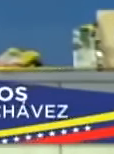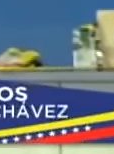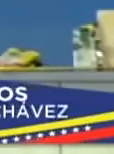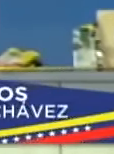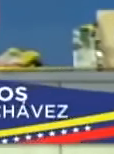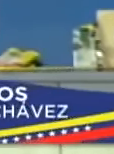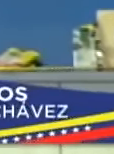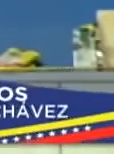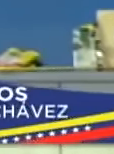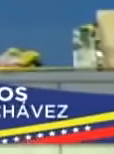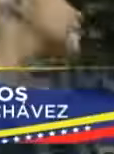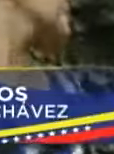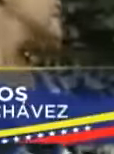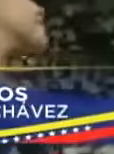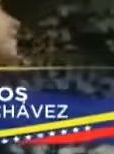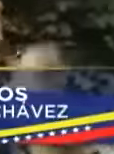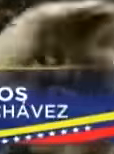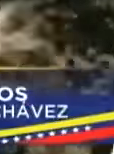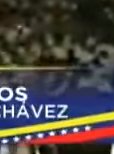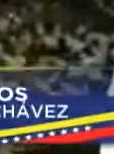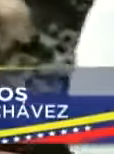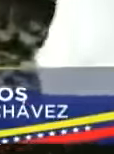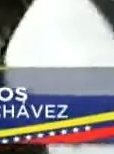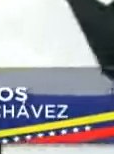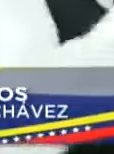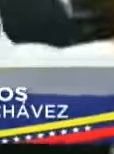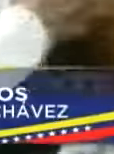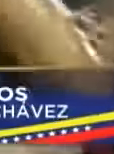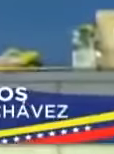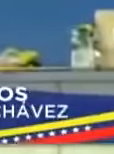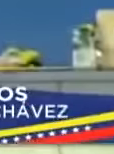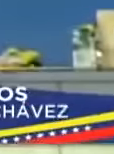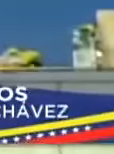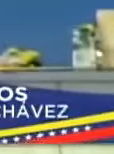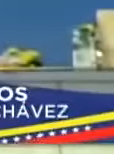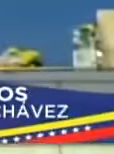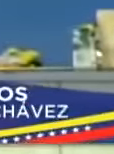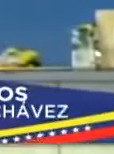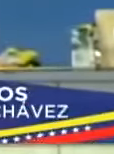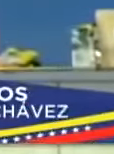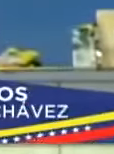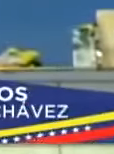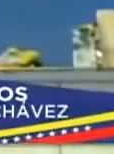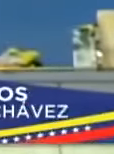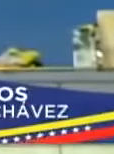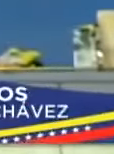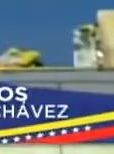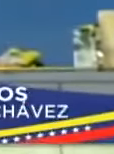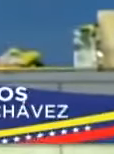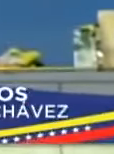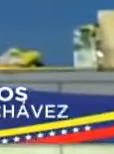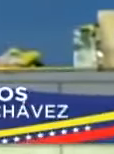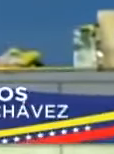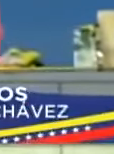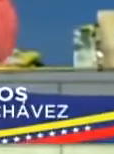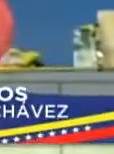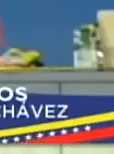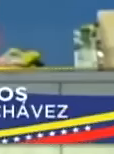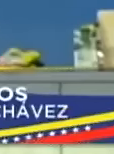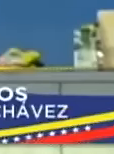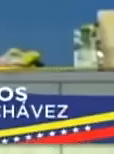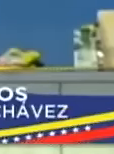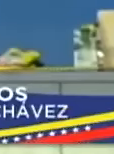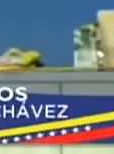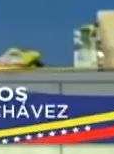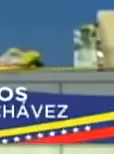popular mediante elecciones para actualizar sus vocerías y comités de trabajo, realizar asambleas para construir sus mapas de soluciones y